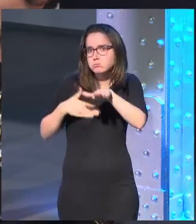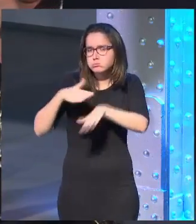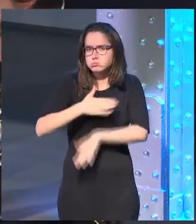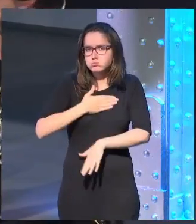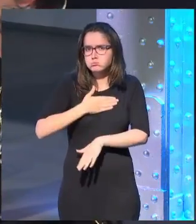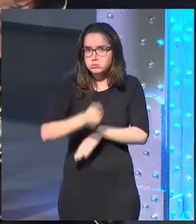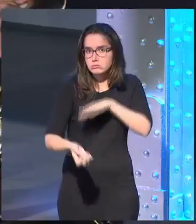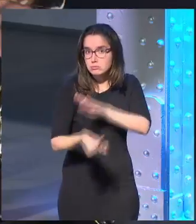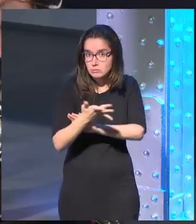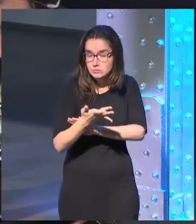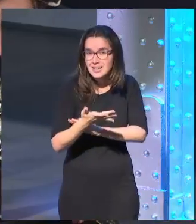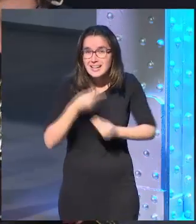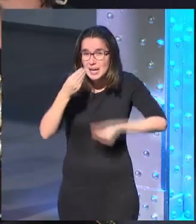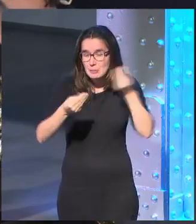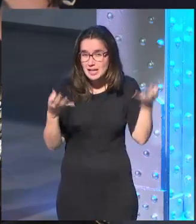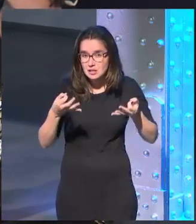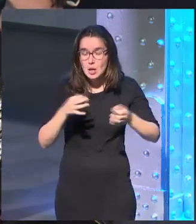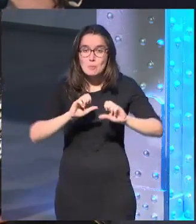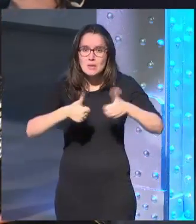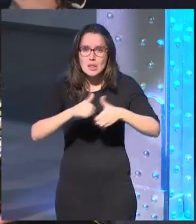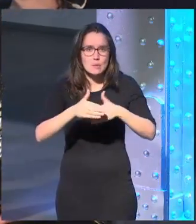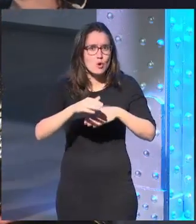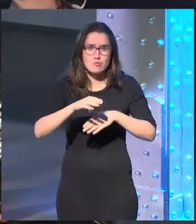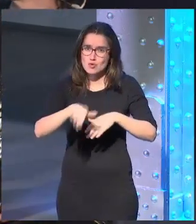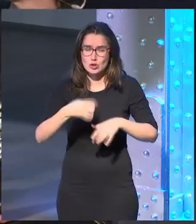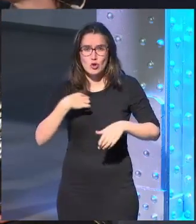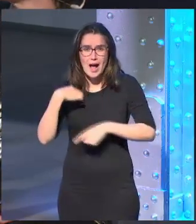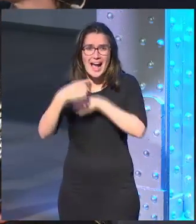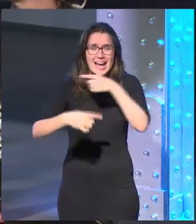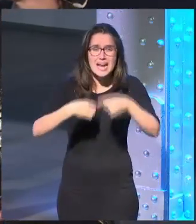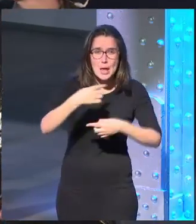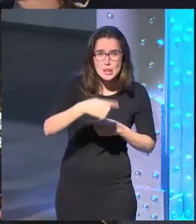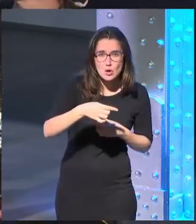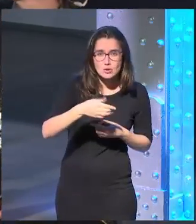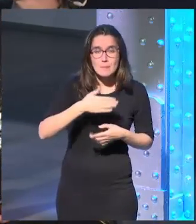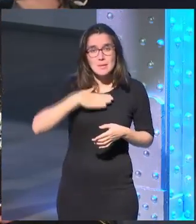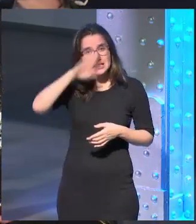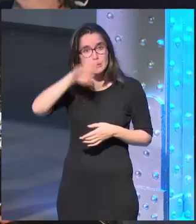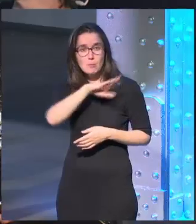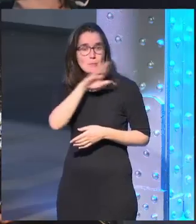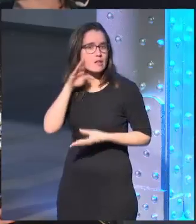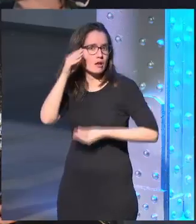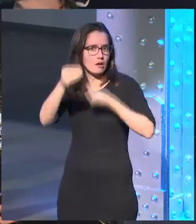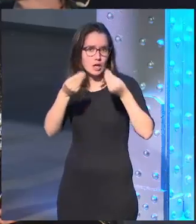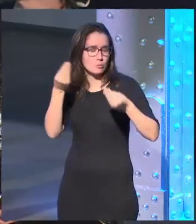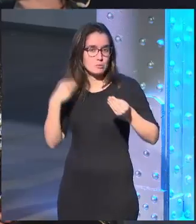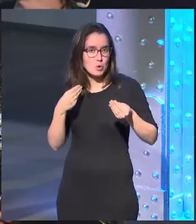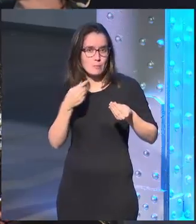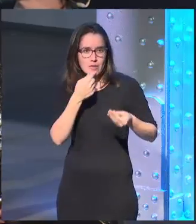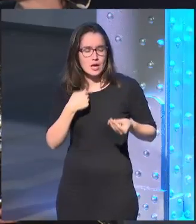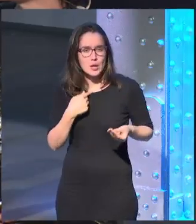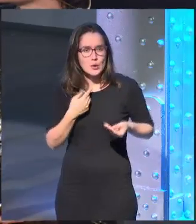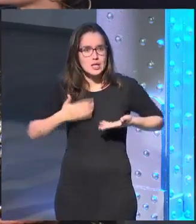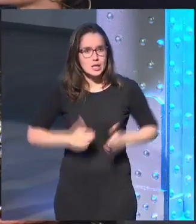y decide hacerlo? No exactamente desde el principio. Yo soy de la generación de los que mis padres, y creo que como criterio en ese momento, me dijeron,